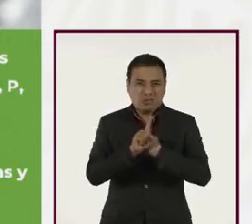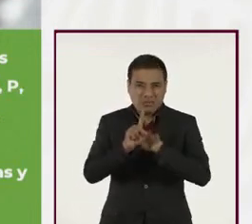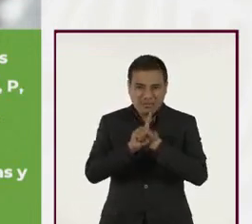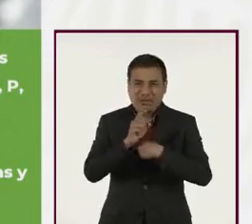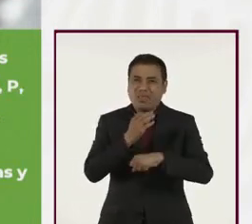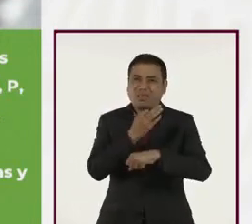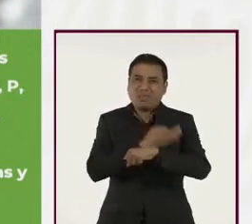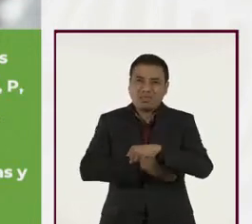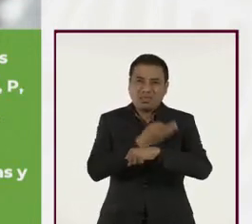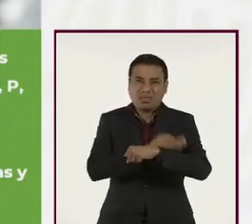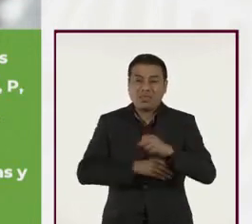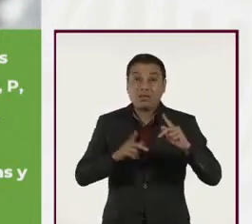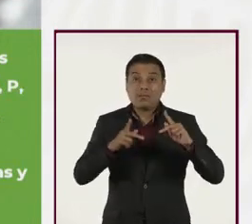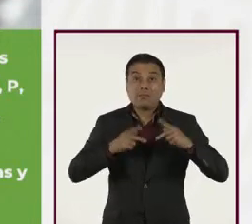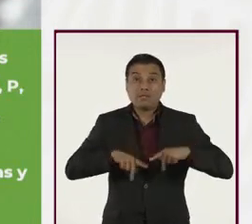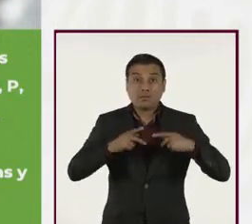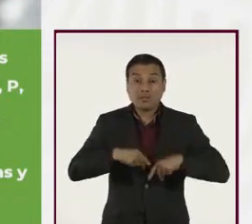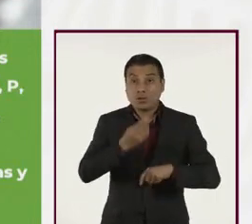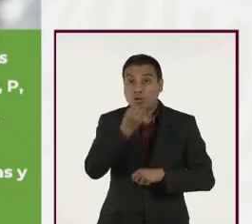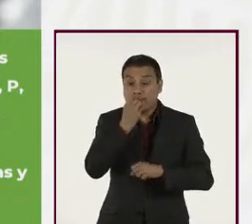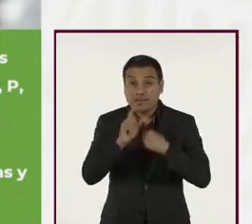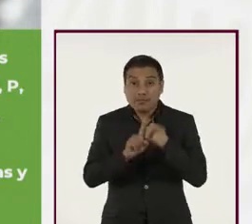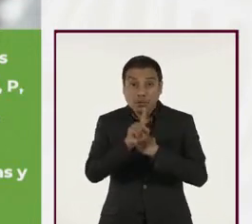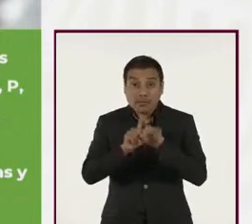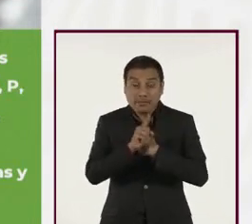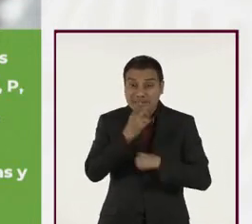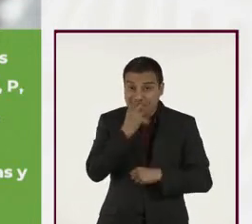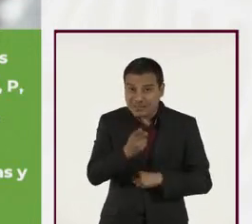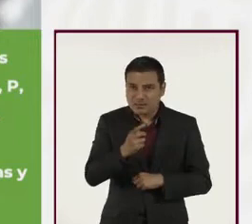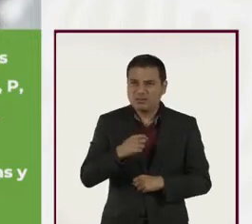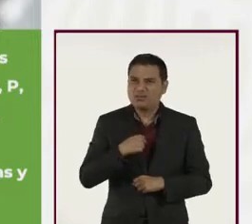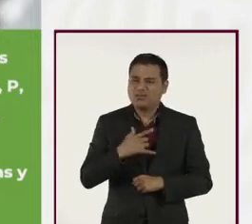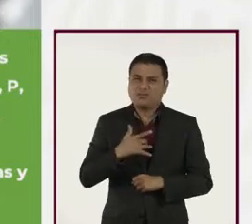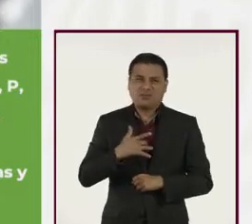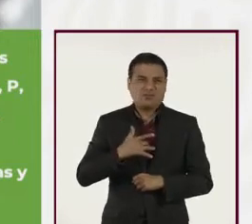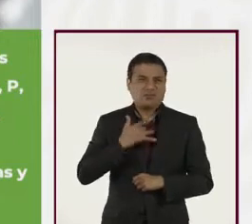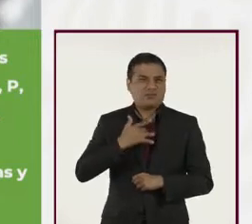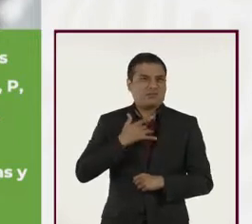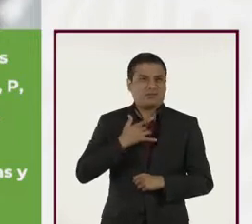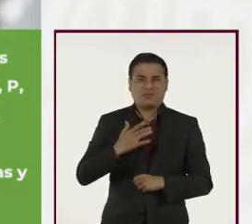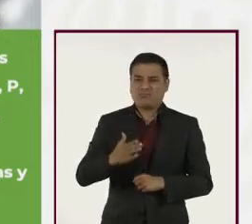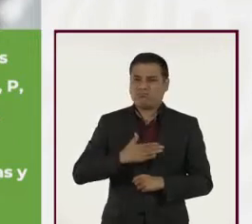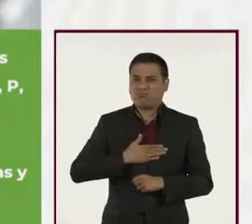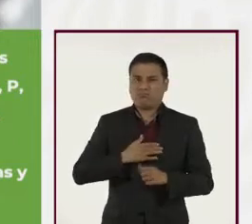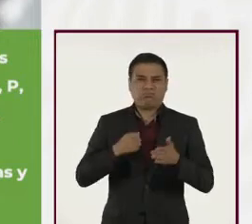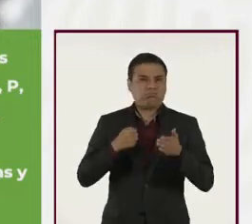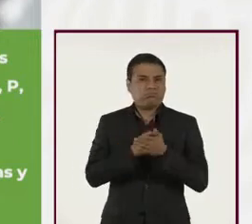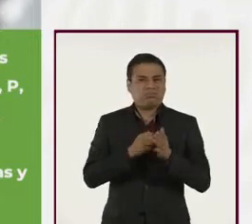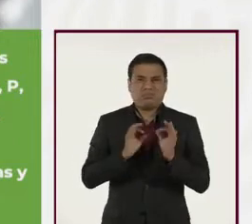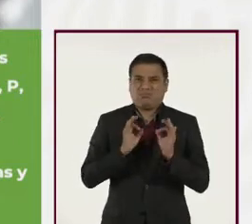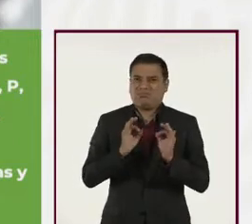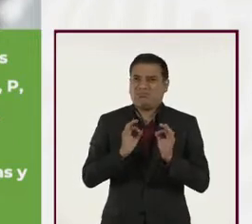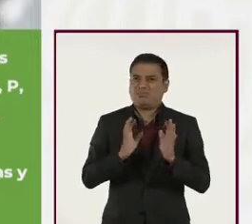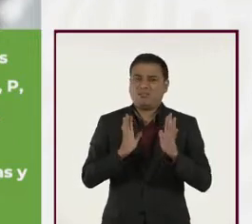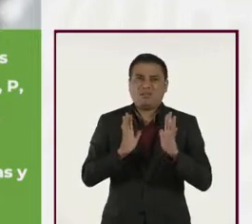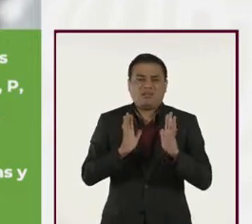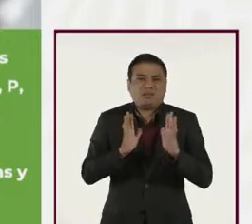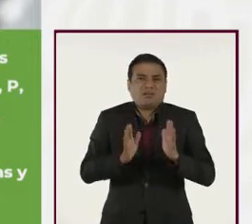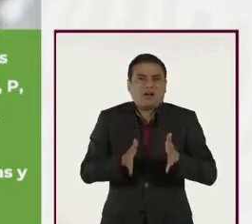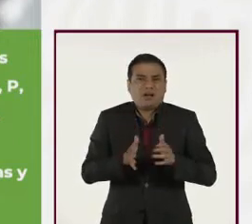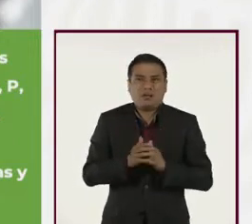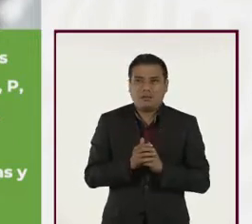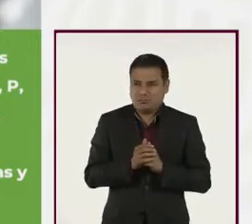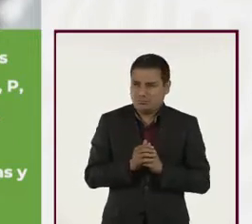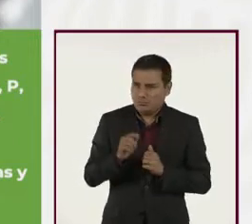personas con trastornos de alimentación llegan a comentar que están anormalmente llenas después de que ingieren algún alimento, a pesar de que la cantidad sea